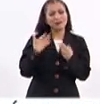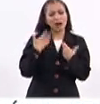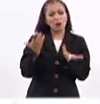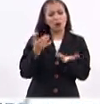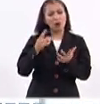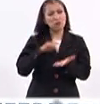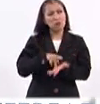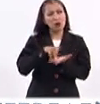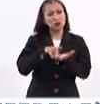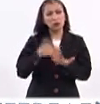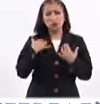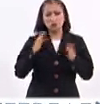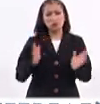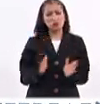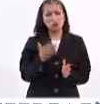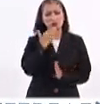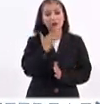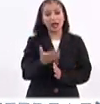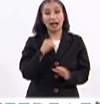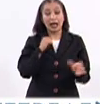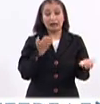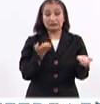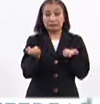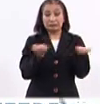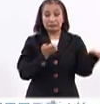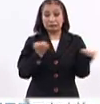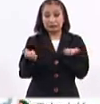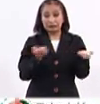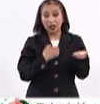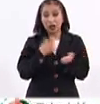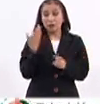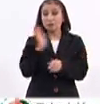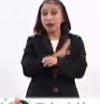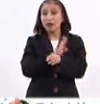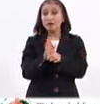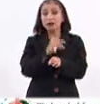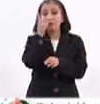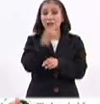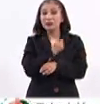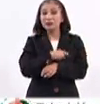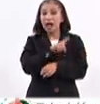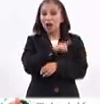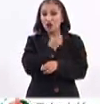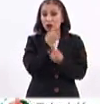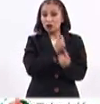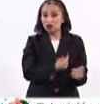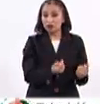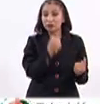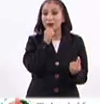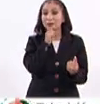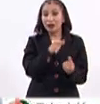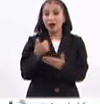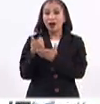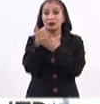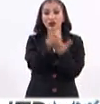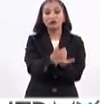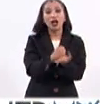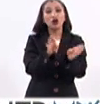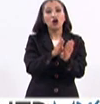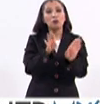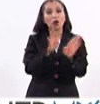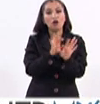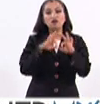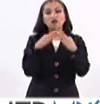en un peso y talla adecuado. La activación física no solo tiene beneficios para la salud de los menores, pues también sirve como